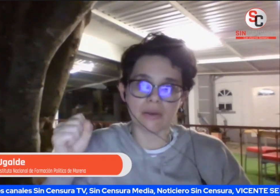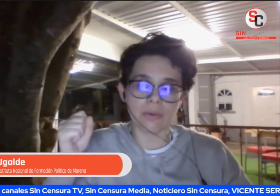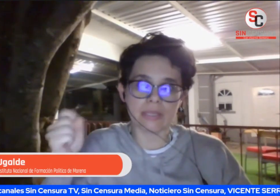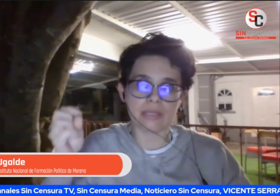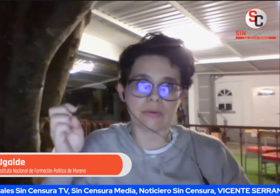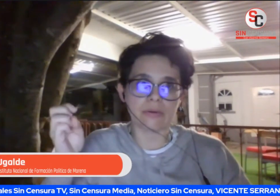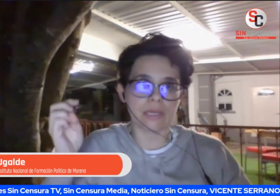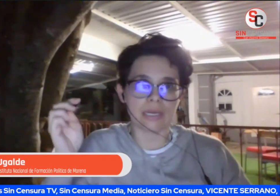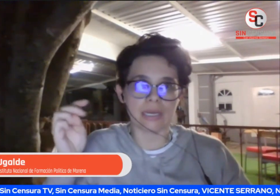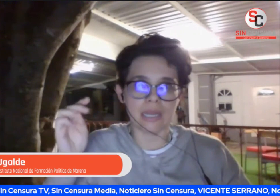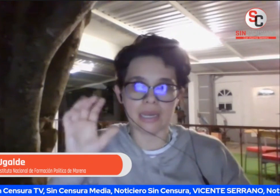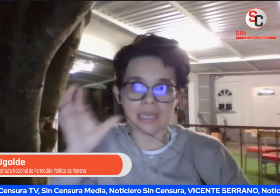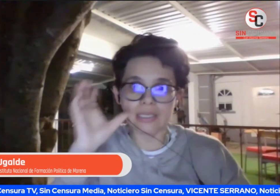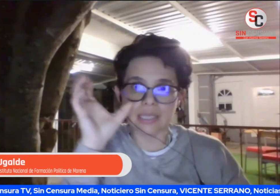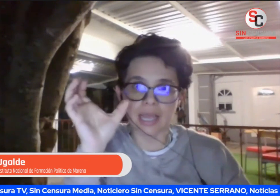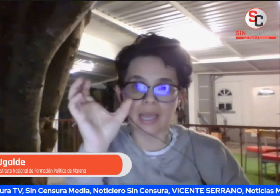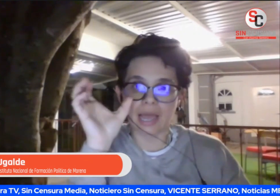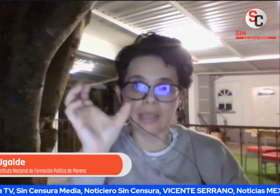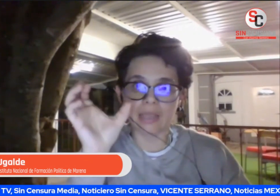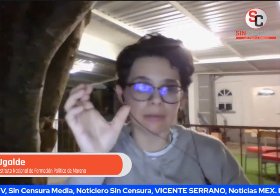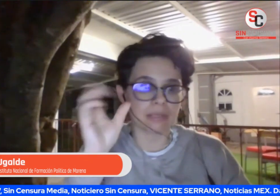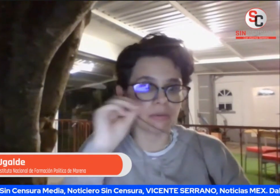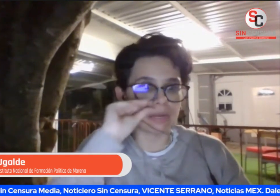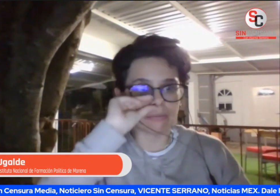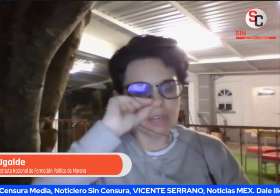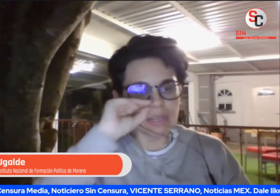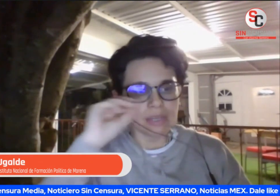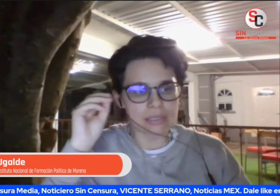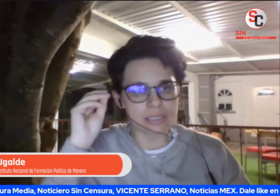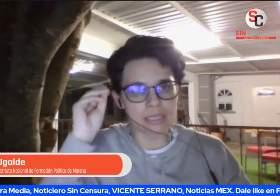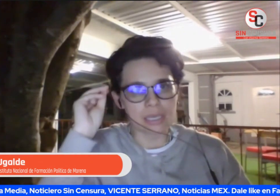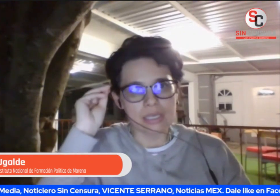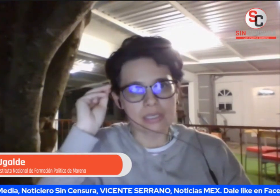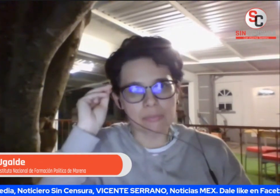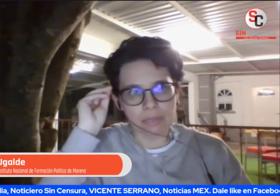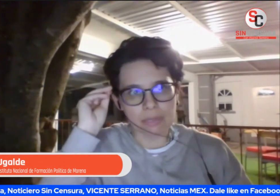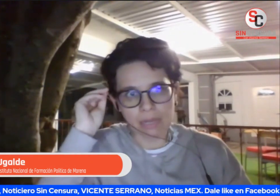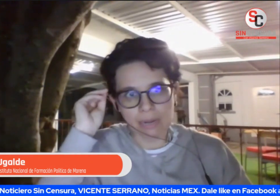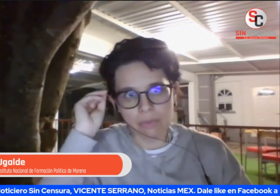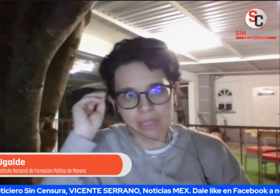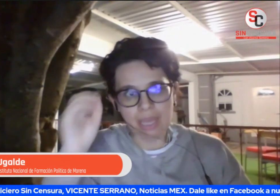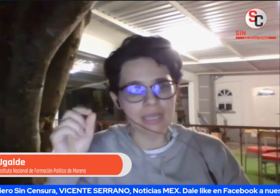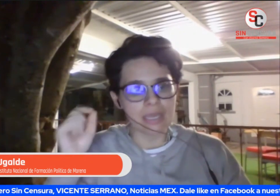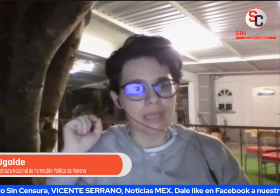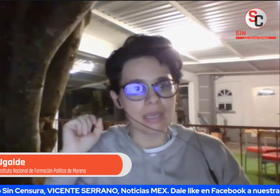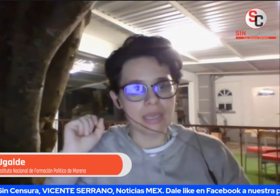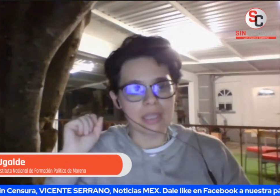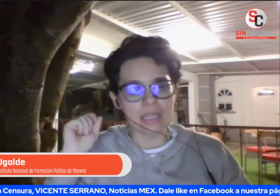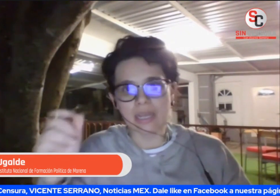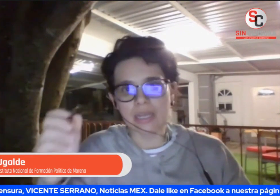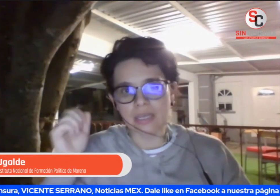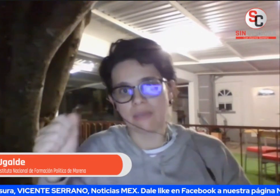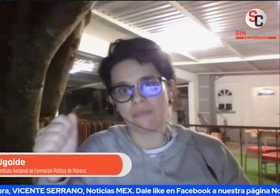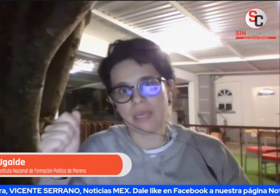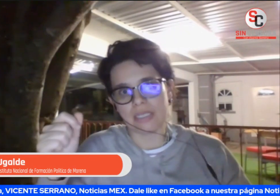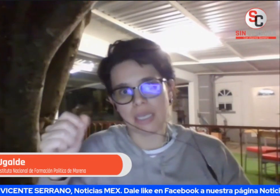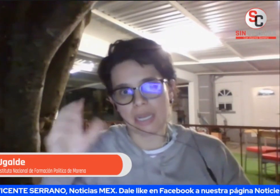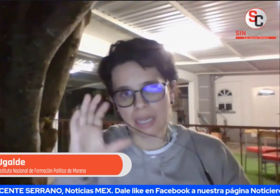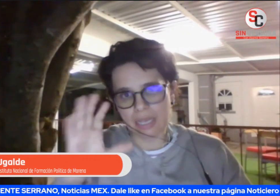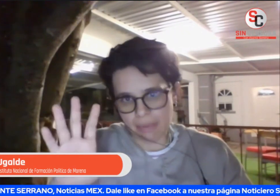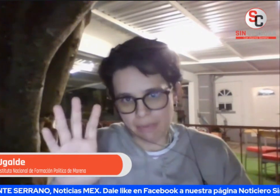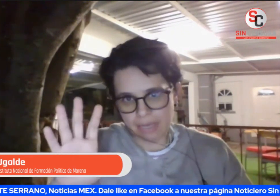lo ético en esta área particular, ¿no? Es decir, estamos hablando de la unidad de inteligencia